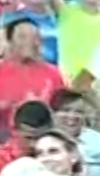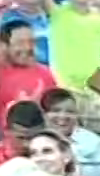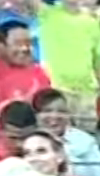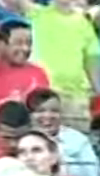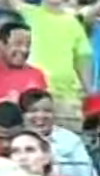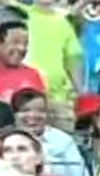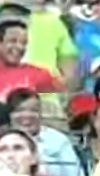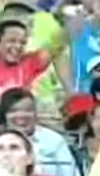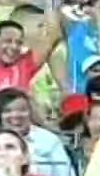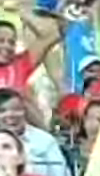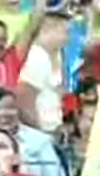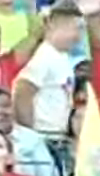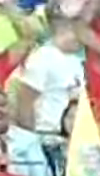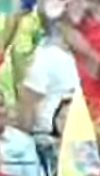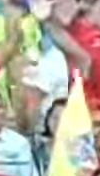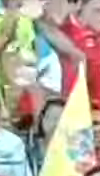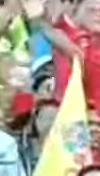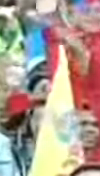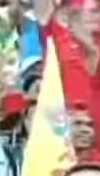Señoras y señores,